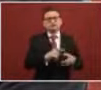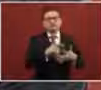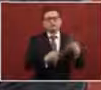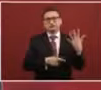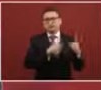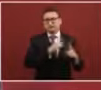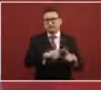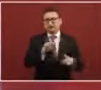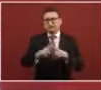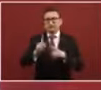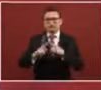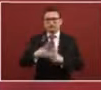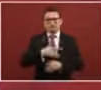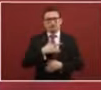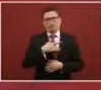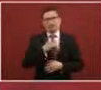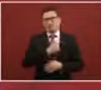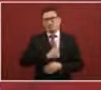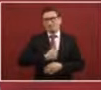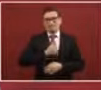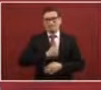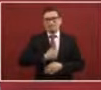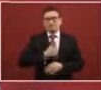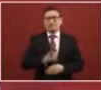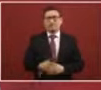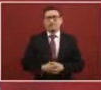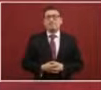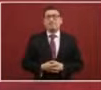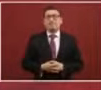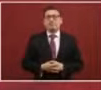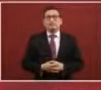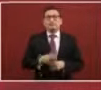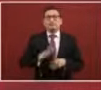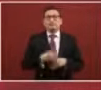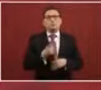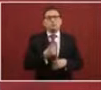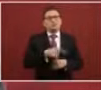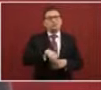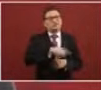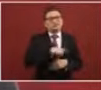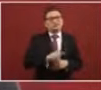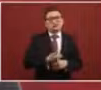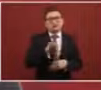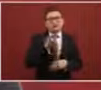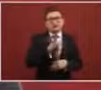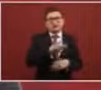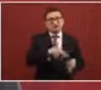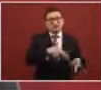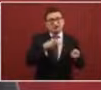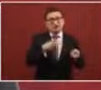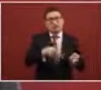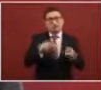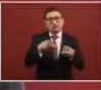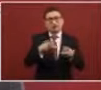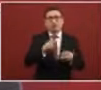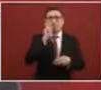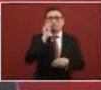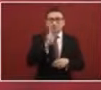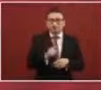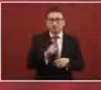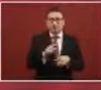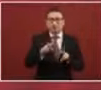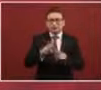Y era muy lamentable que se robaran hasta el dinero de las medicinas,